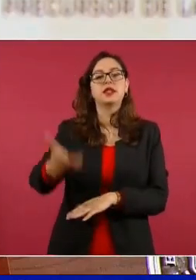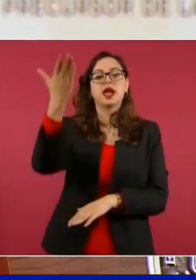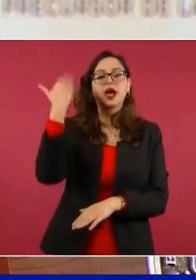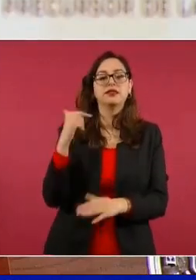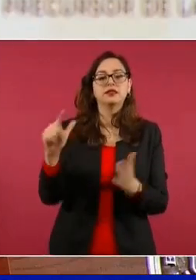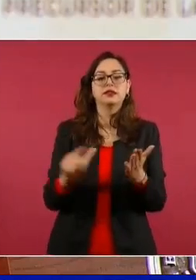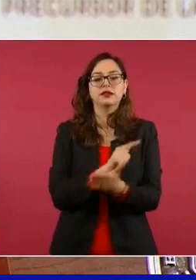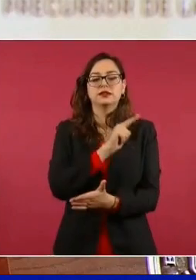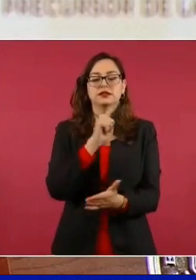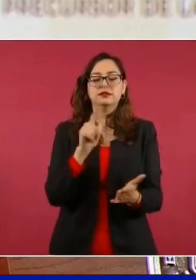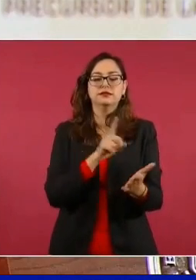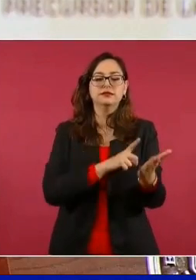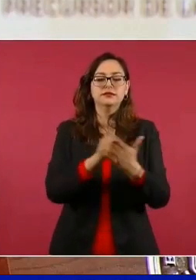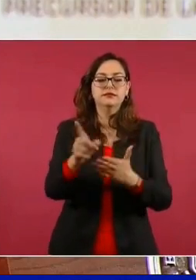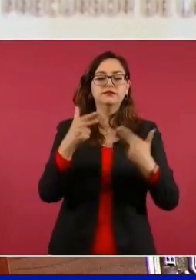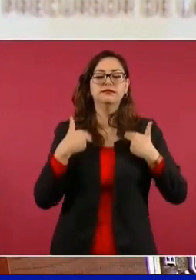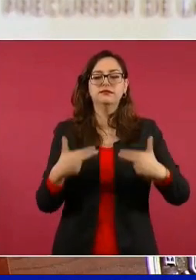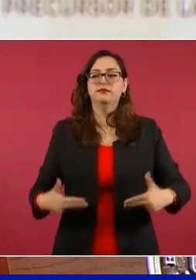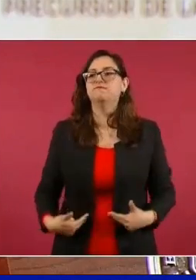Y el mismo Estado